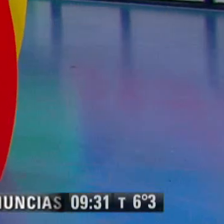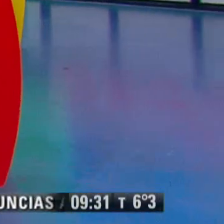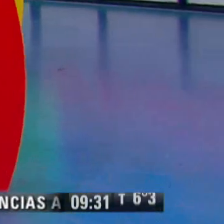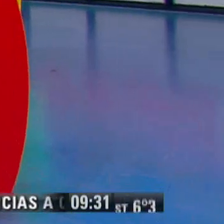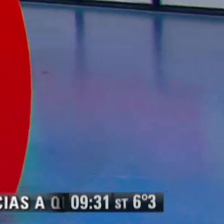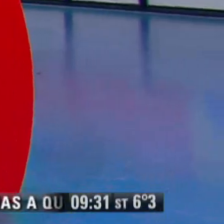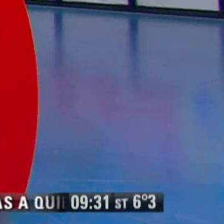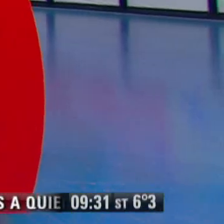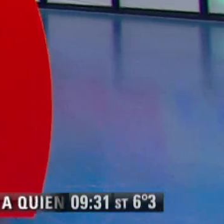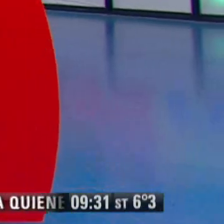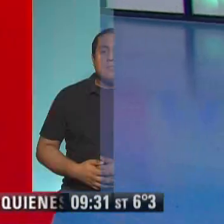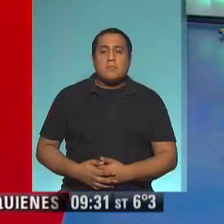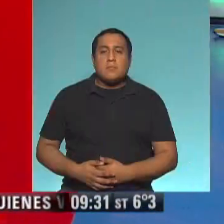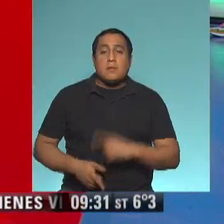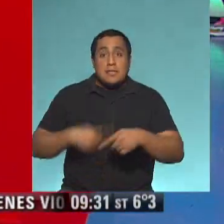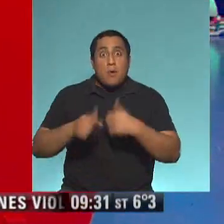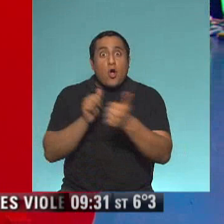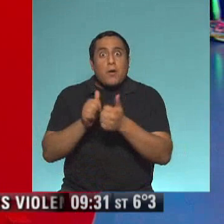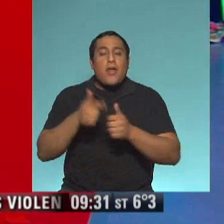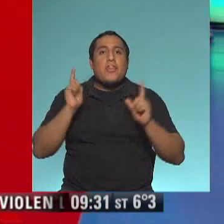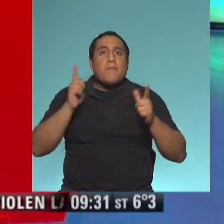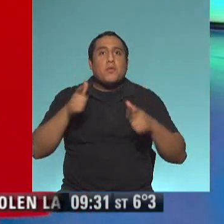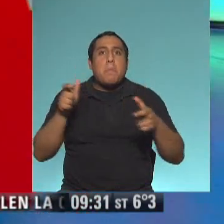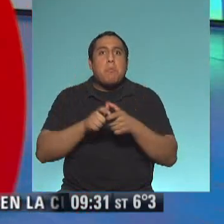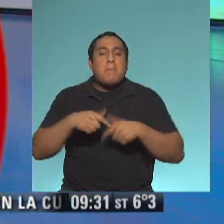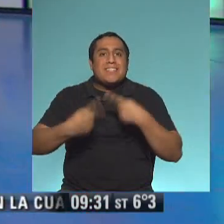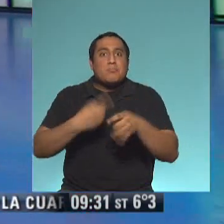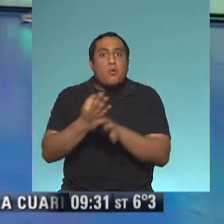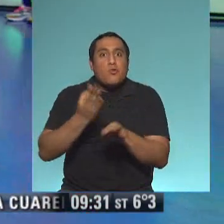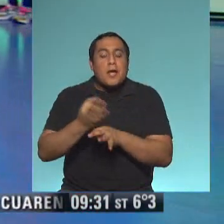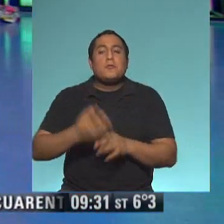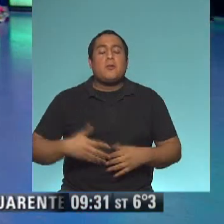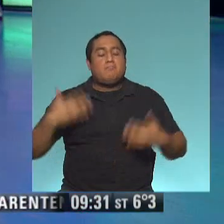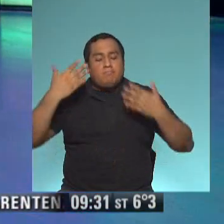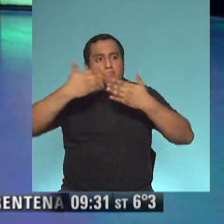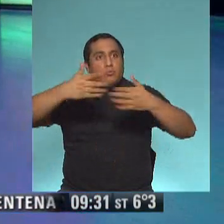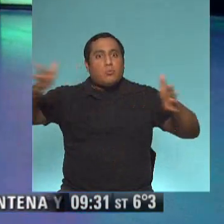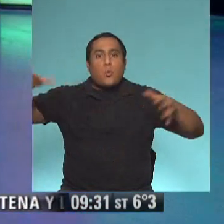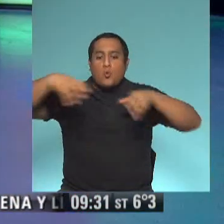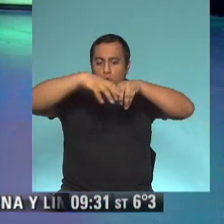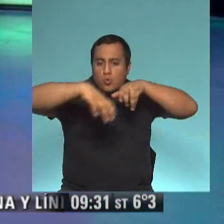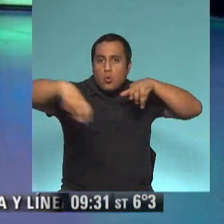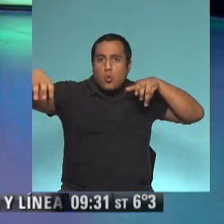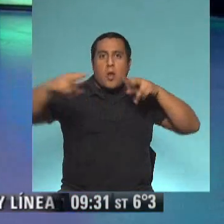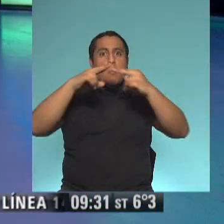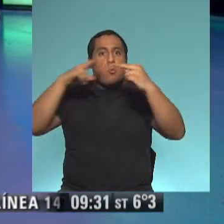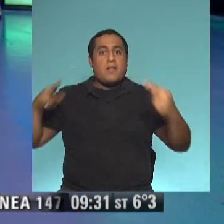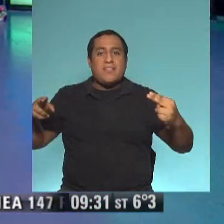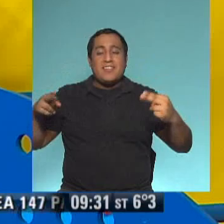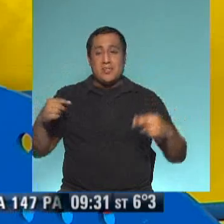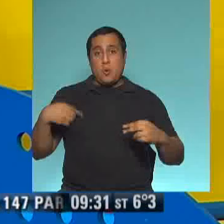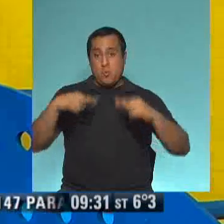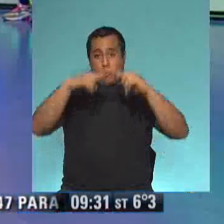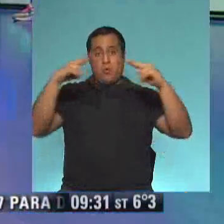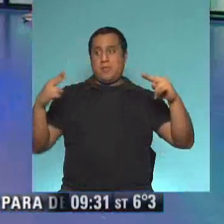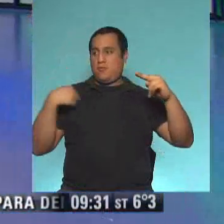Los seguimos acompañando en este divertido programa de Seguimos Educando y abrimos las puertas de túneles y puentes. ¡Puentes! Porque yo estoy arriba de un